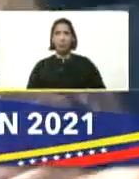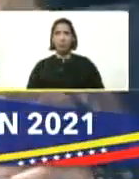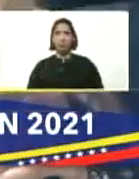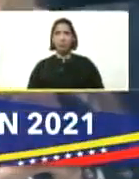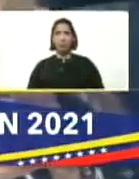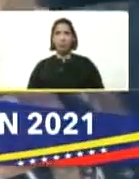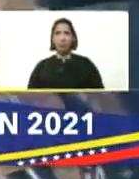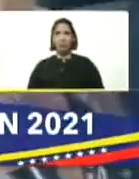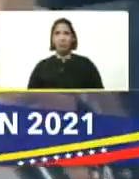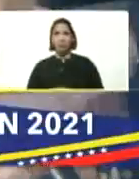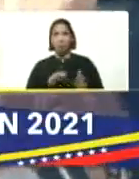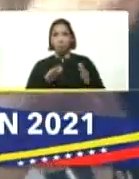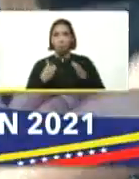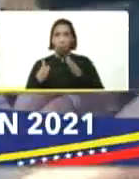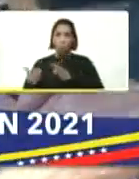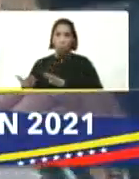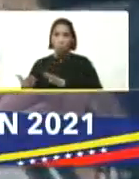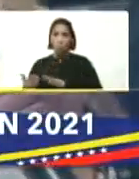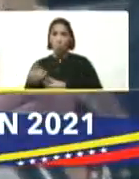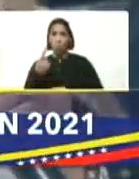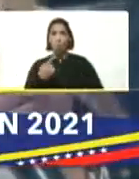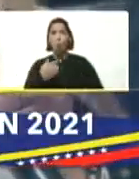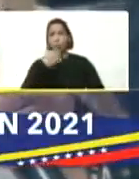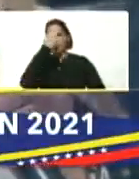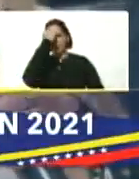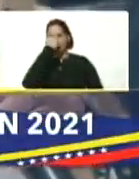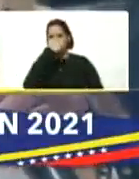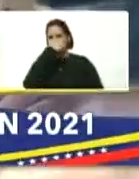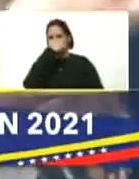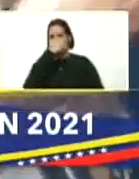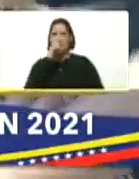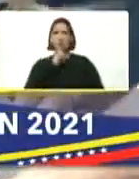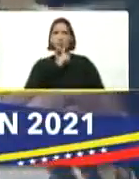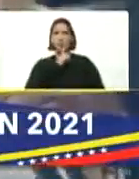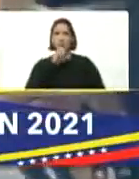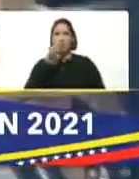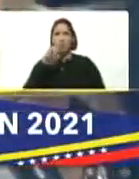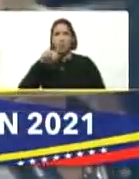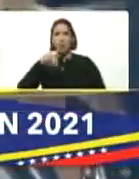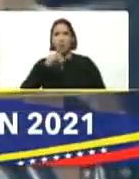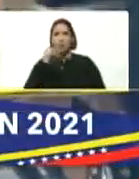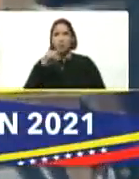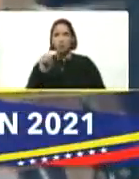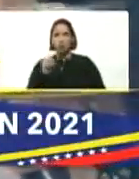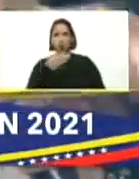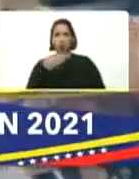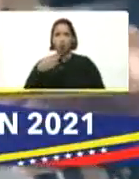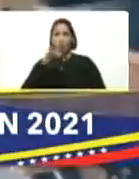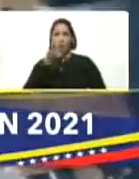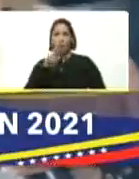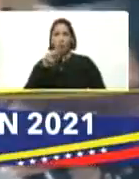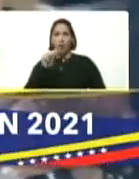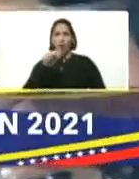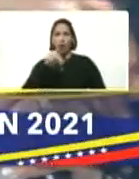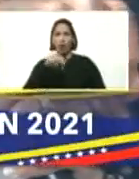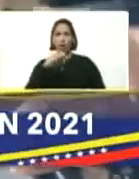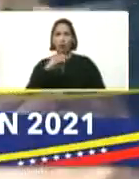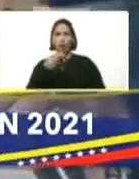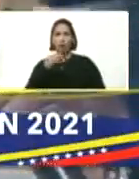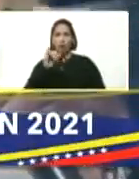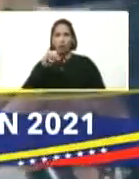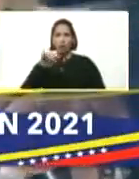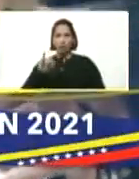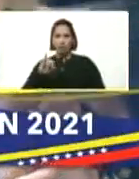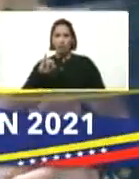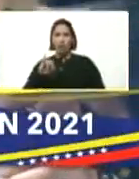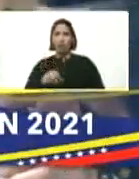un asesino, un criminal llamado Enzo Franchini, que colocó combustible